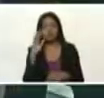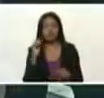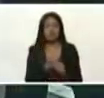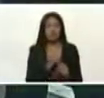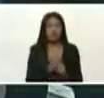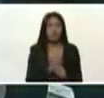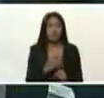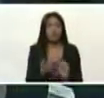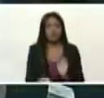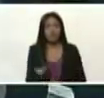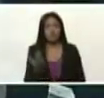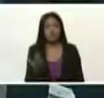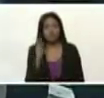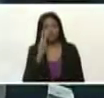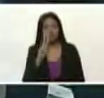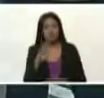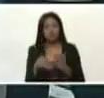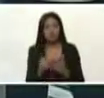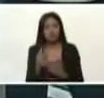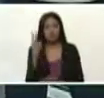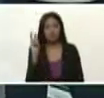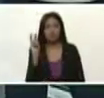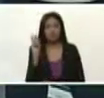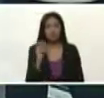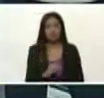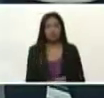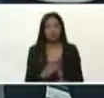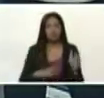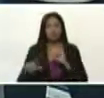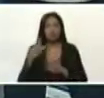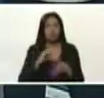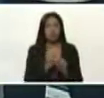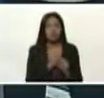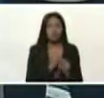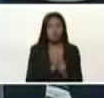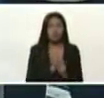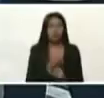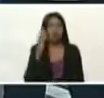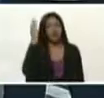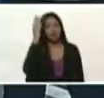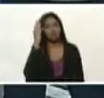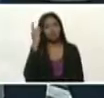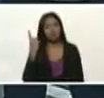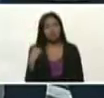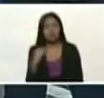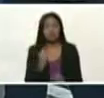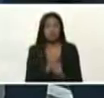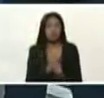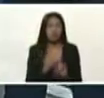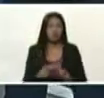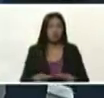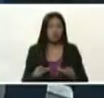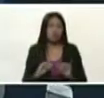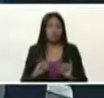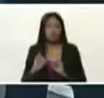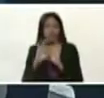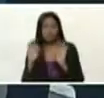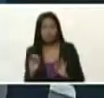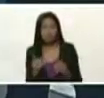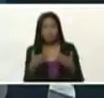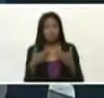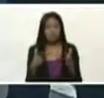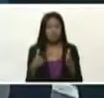algo muy importante que usted nos refirió el día viernes. Que es el amor por el trabajo, es la conciencia para el trabajo de esta planta, lo cual ha